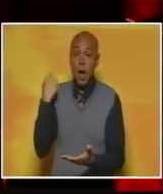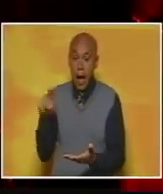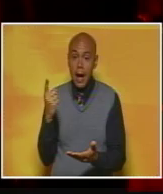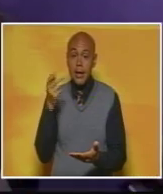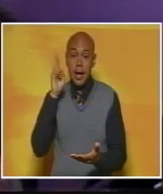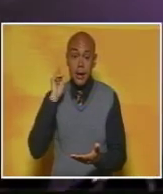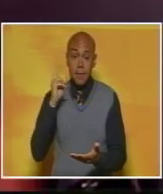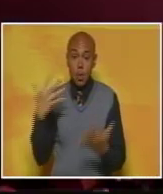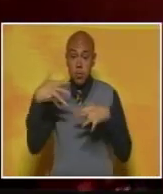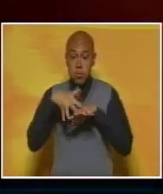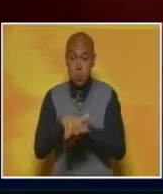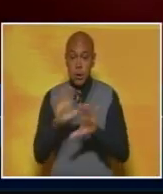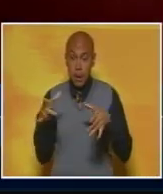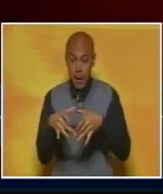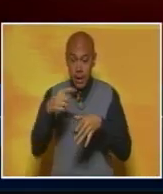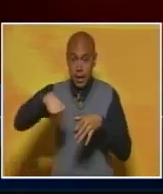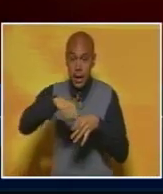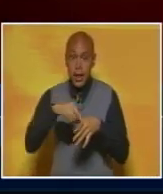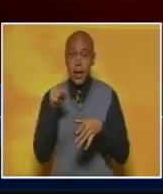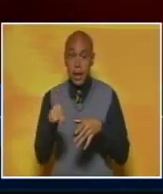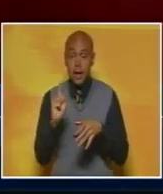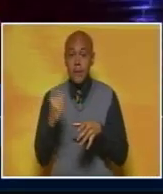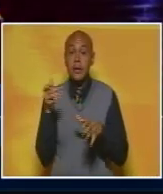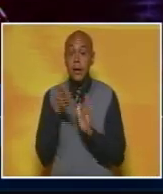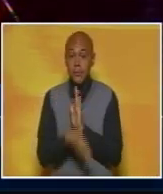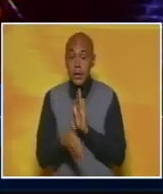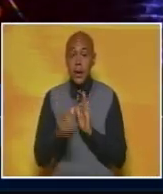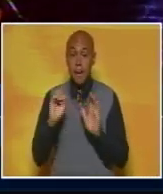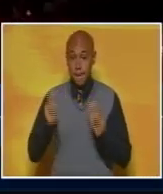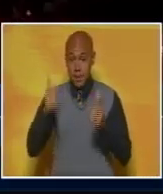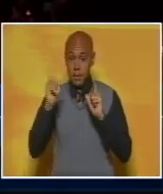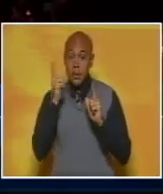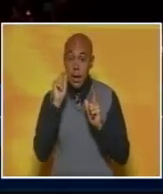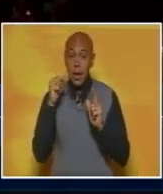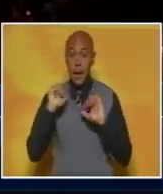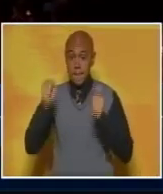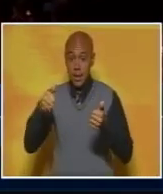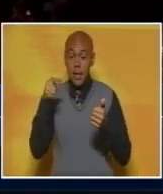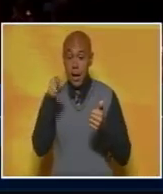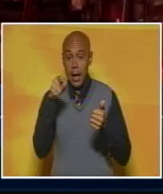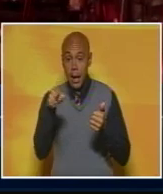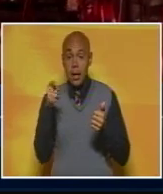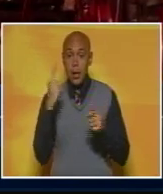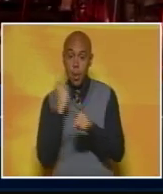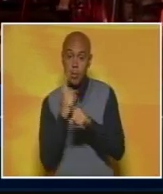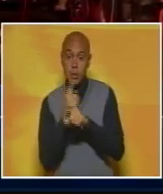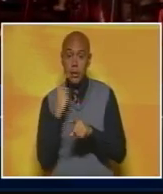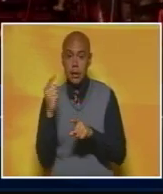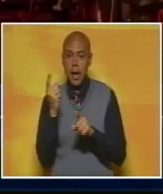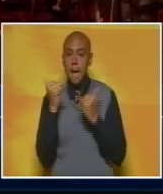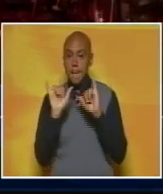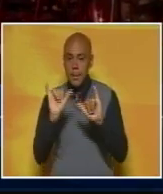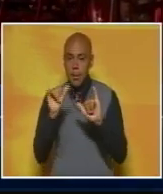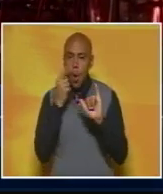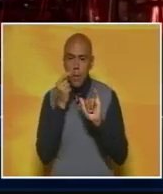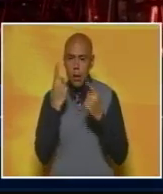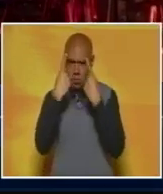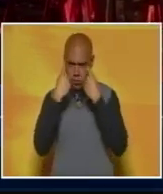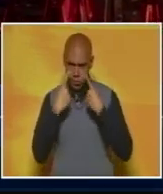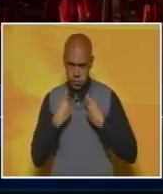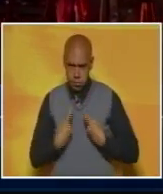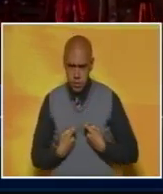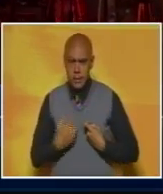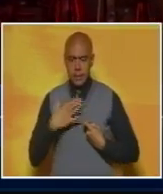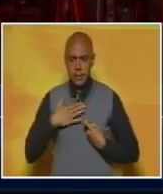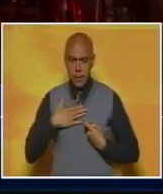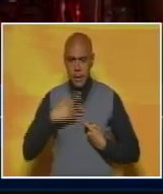Él afirma que la receta que le permitió sortear a la creciente competitividad en la industria musical fue mirar hacia adentro, hacia él mismo y hacia